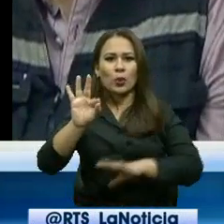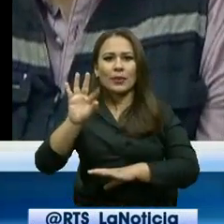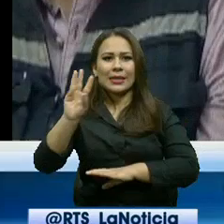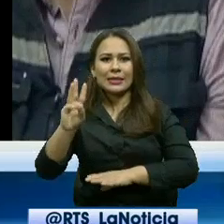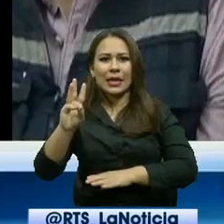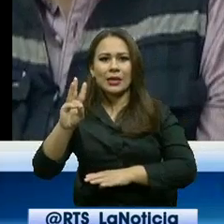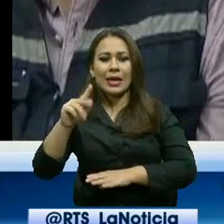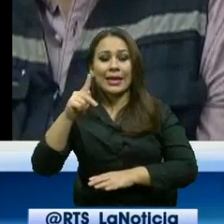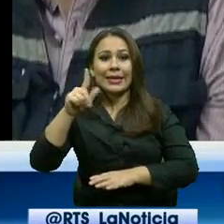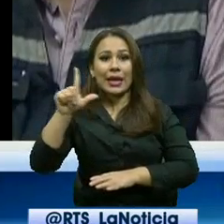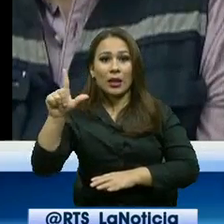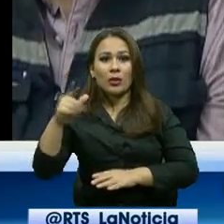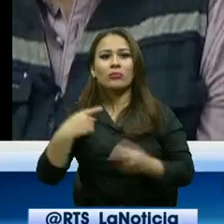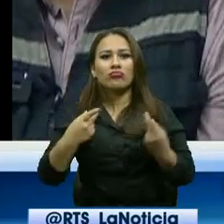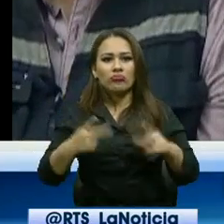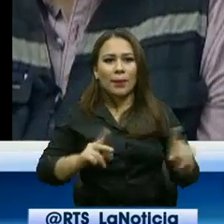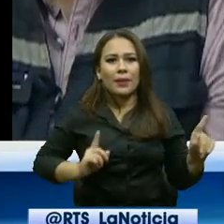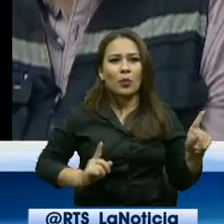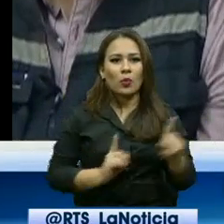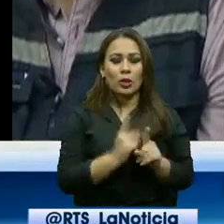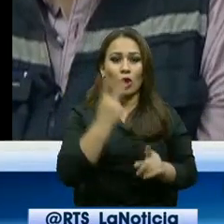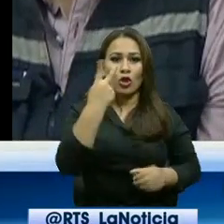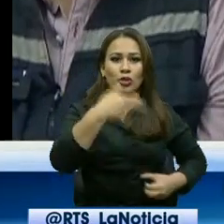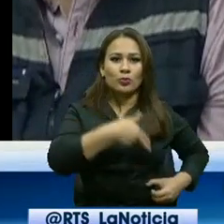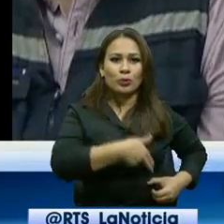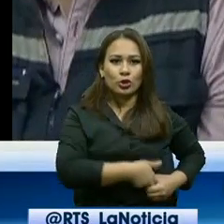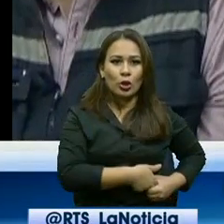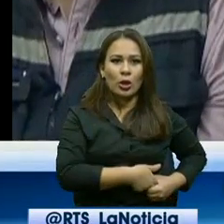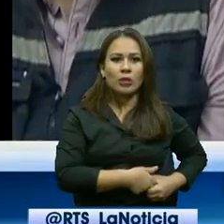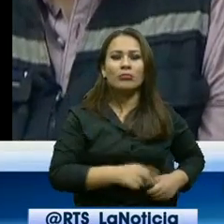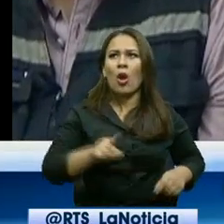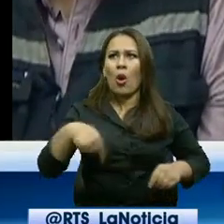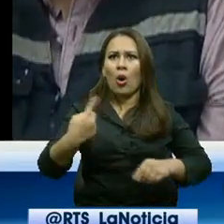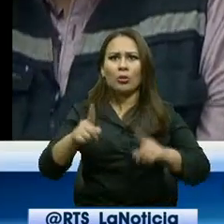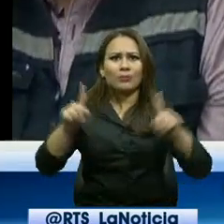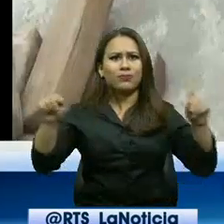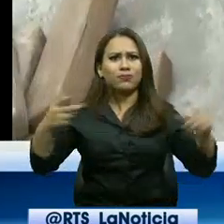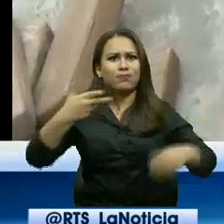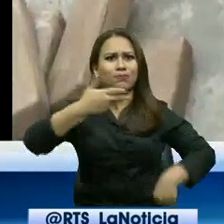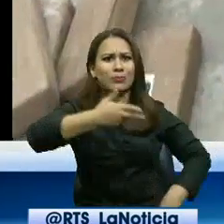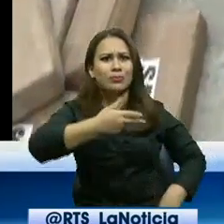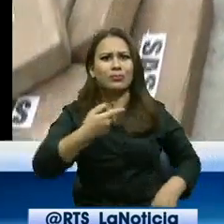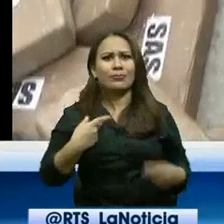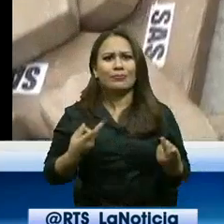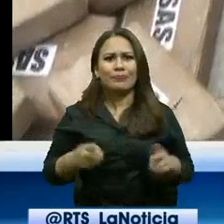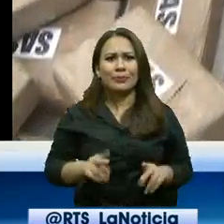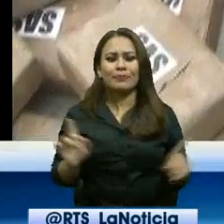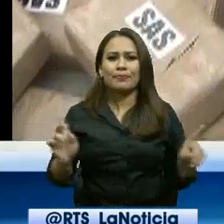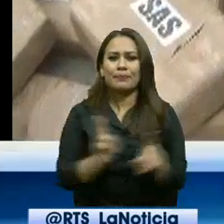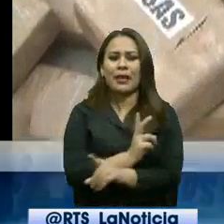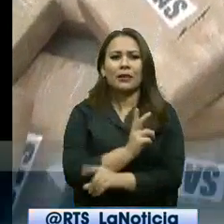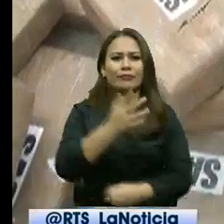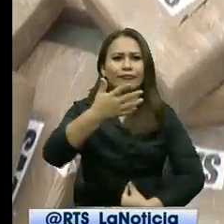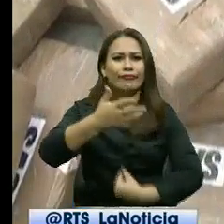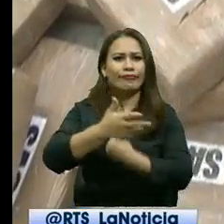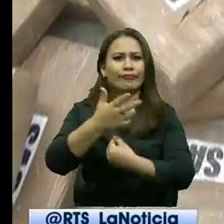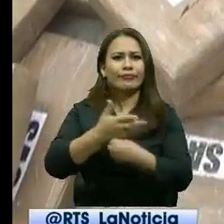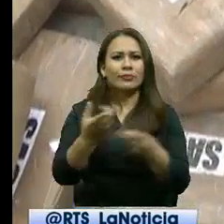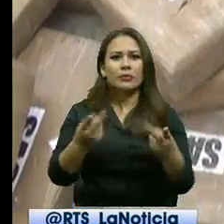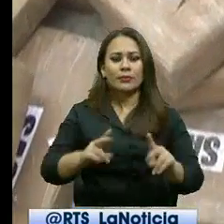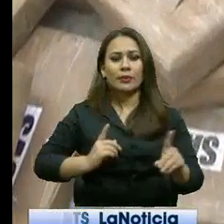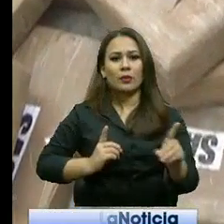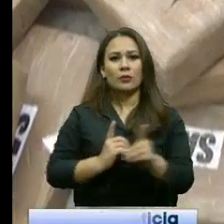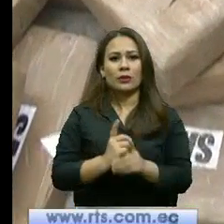se hallaron 2 armas de fuego, una pistola y una escopeta, varias municiones. Con cámaras, Eduardo García, desde Manta, provincia de